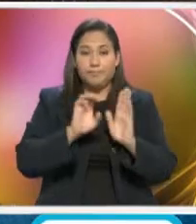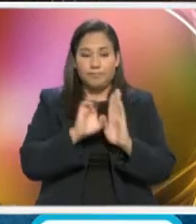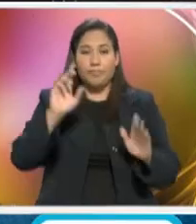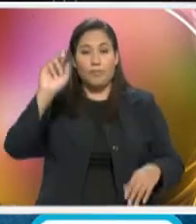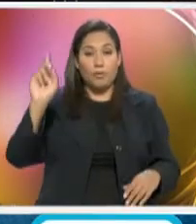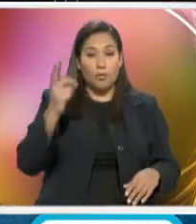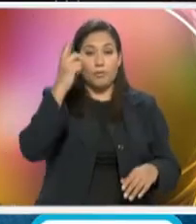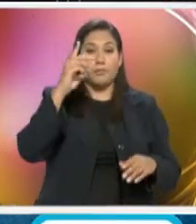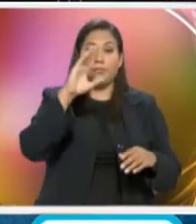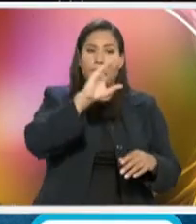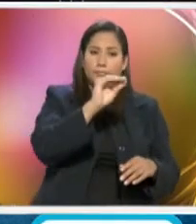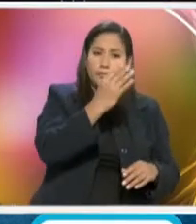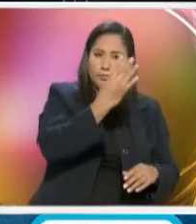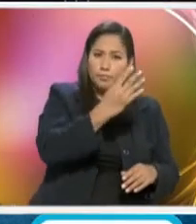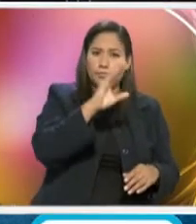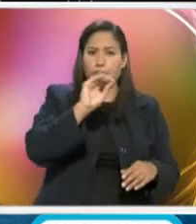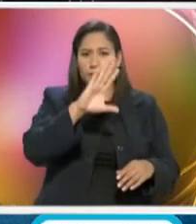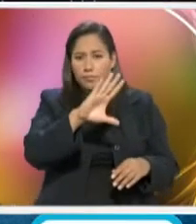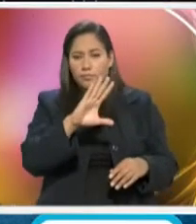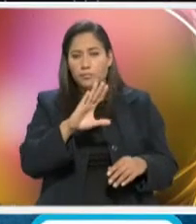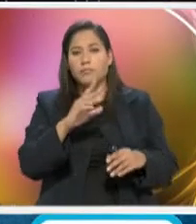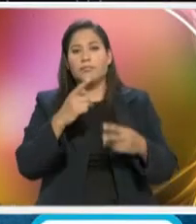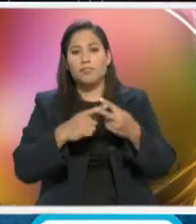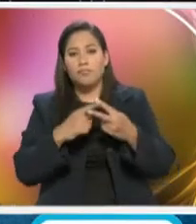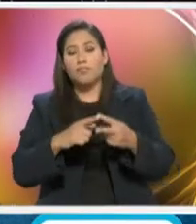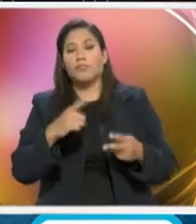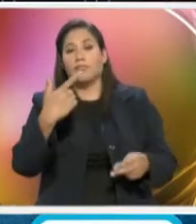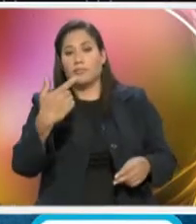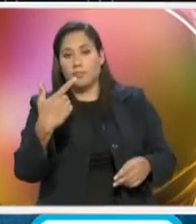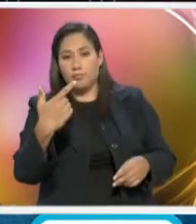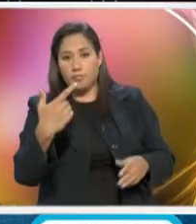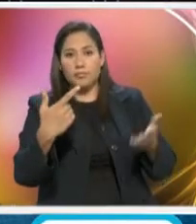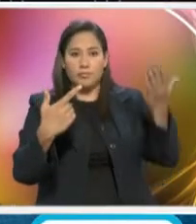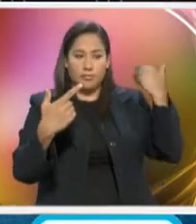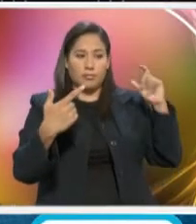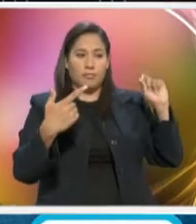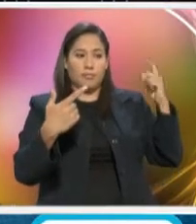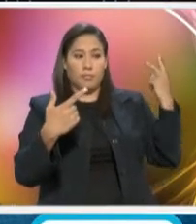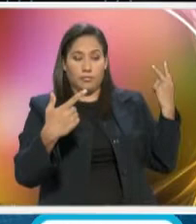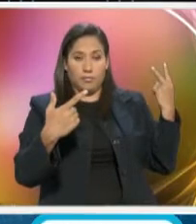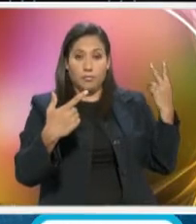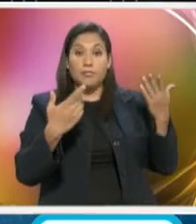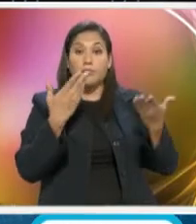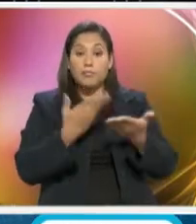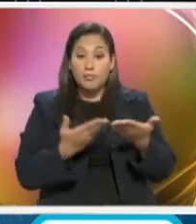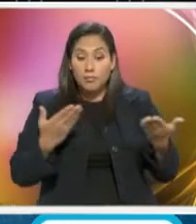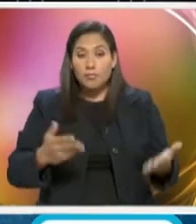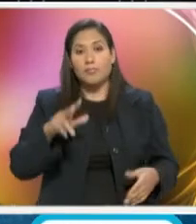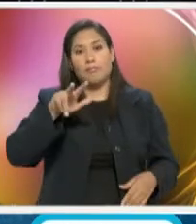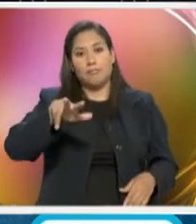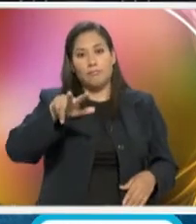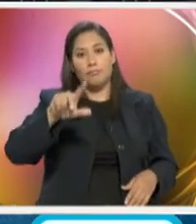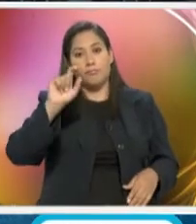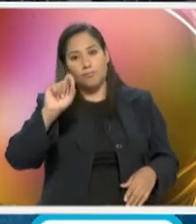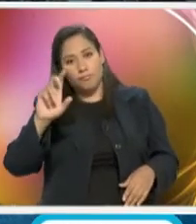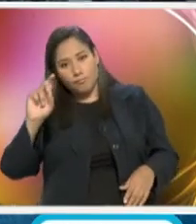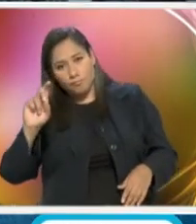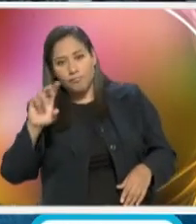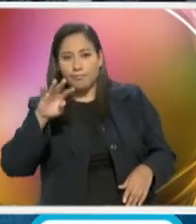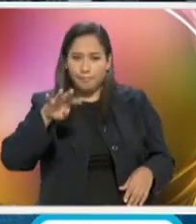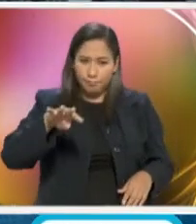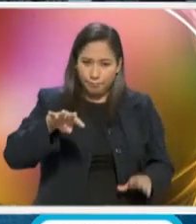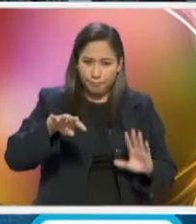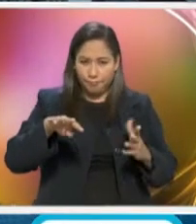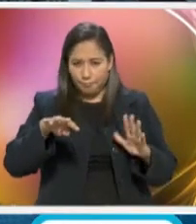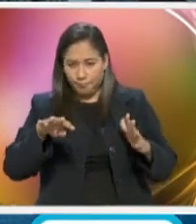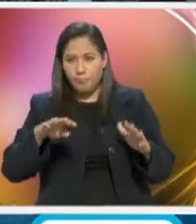el 94, 95 estaba a 7 pesos. Hace 22 años. Hace 22 años, ahorita está a 18.30, 19.